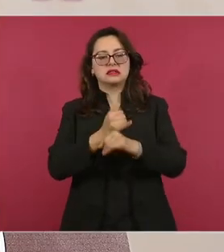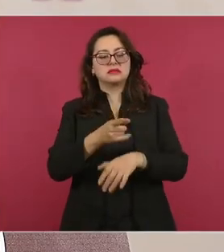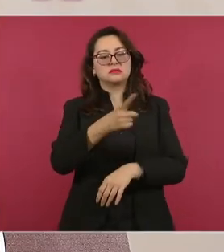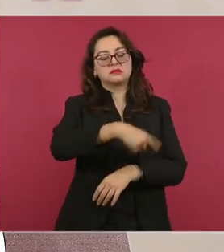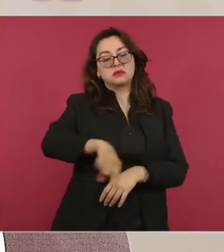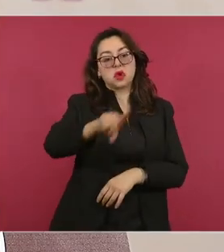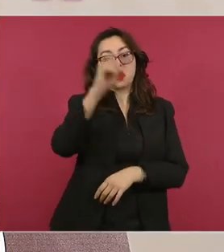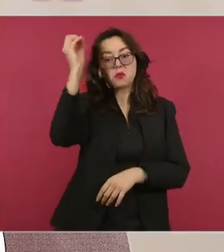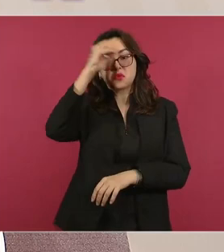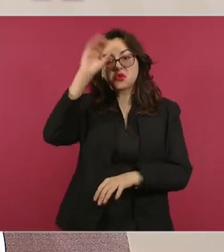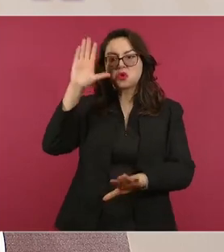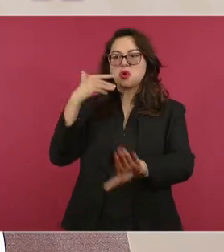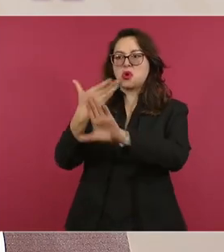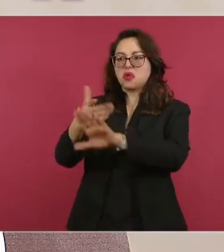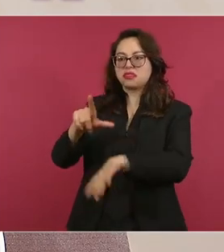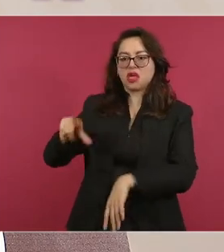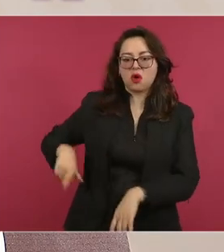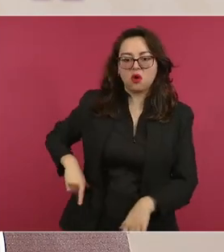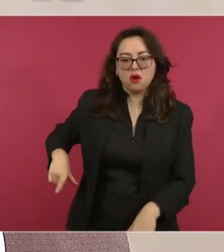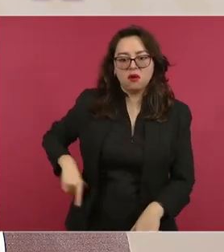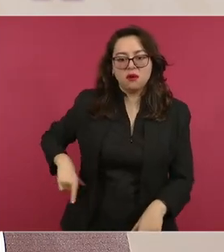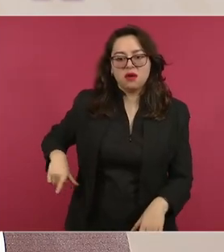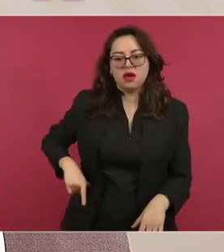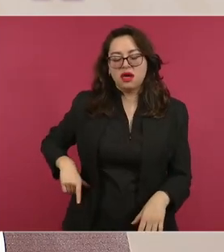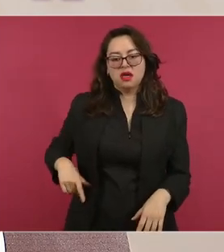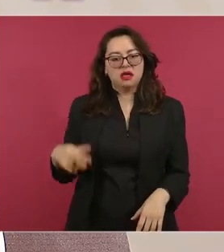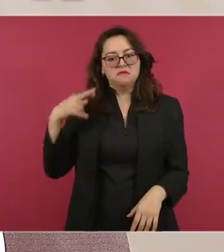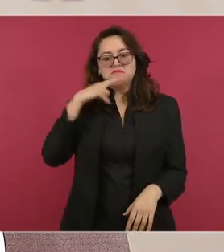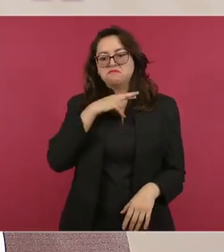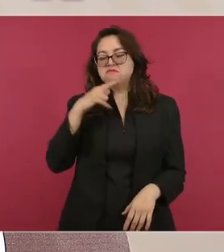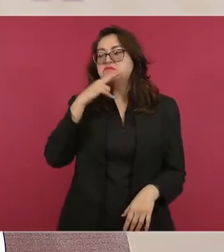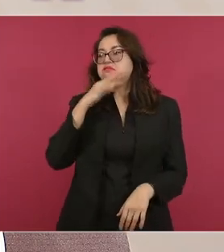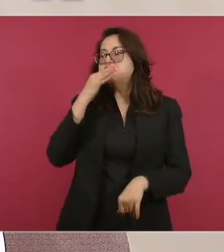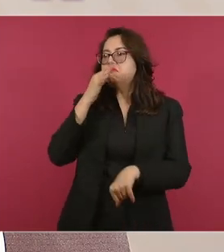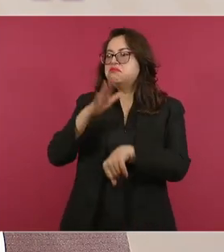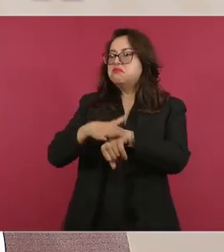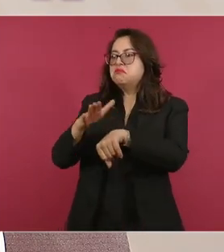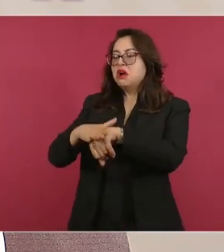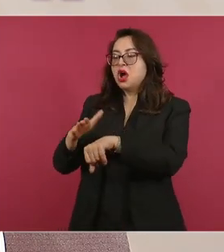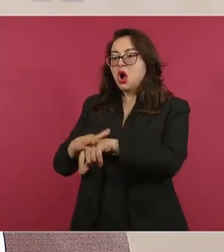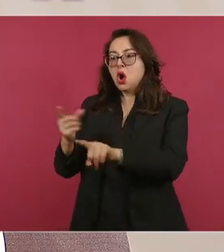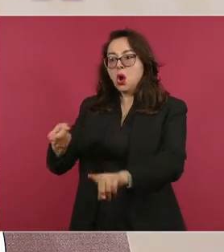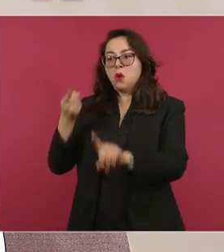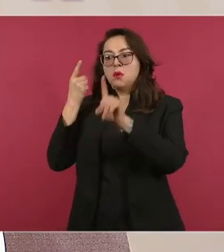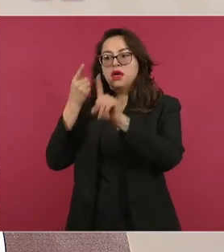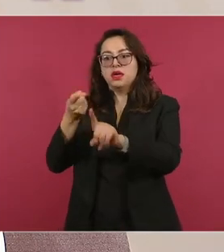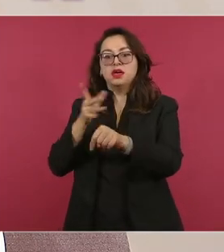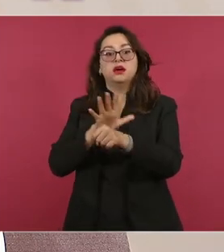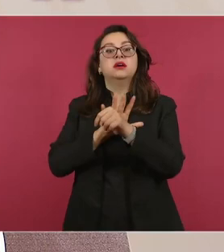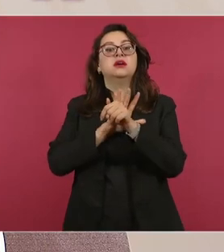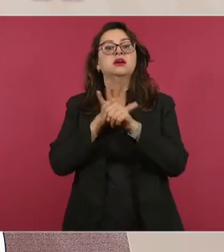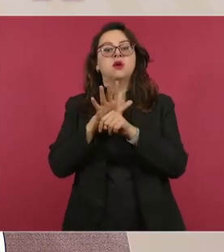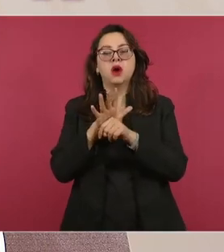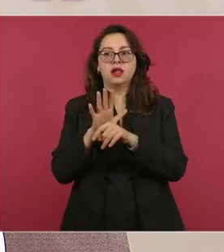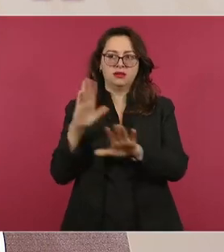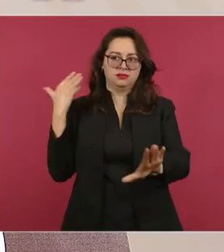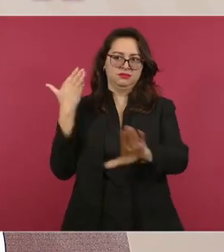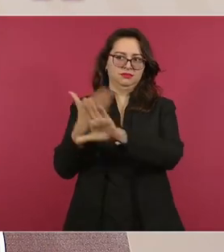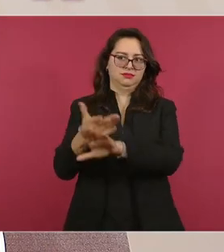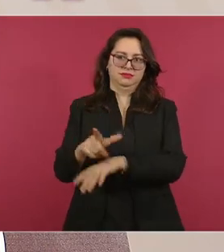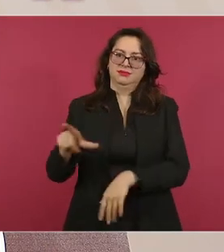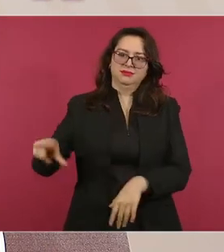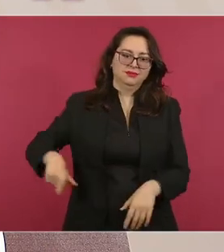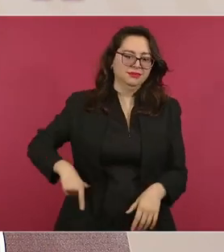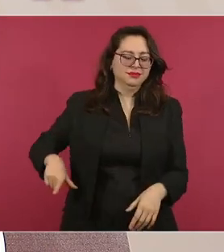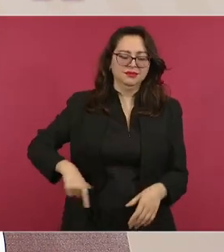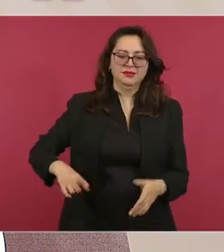opinadores opositores al presidente López Obrador, con el propósito, decíamos, de generar enojo hacia el gobierno frente a lo ocurrido